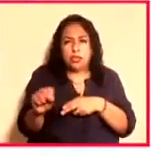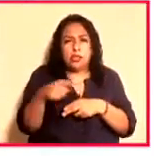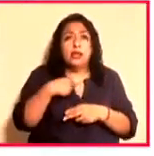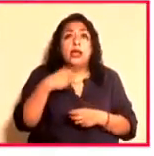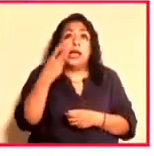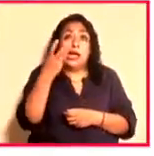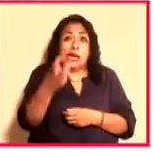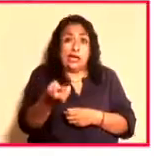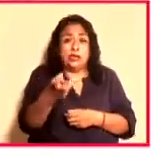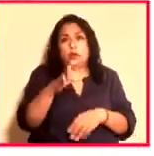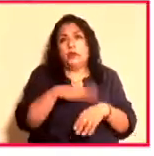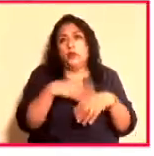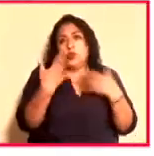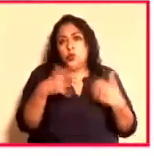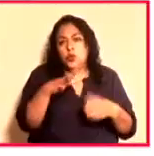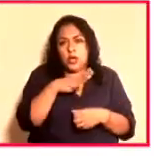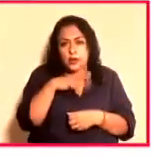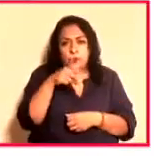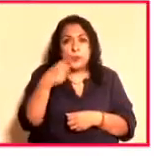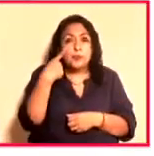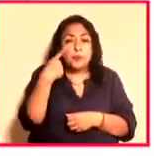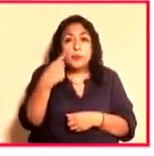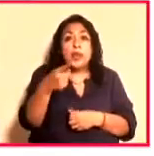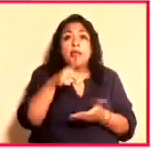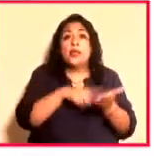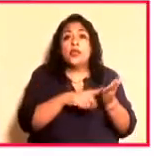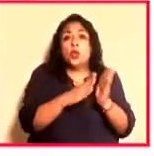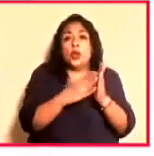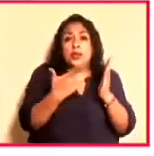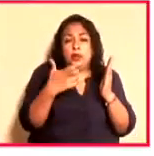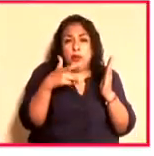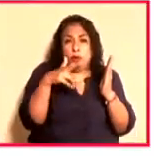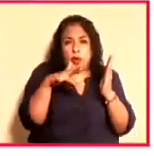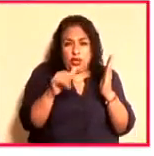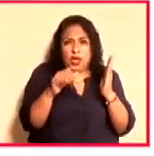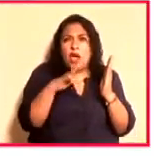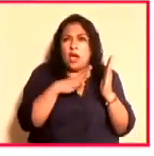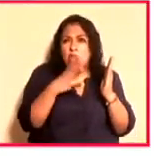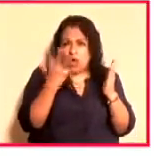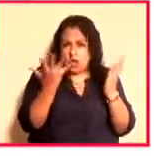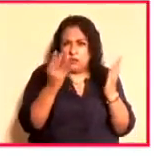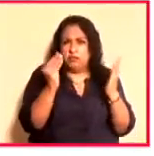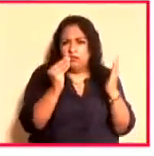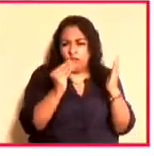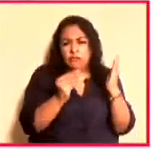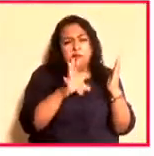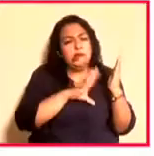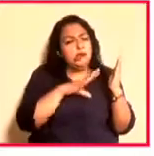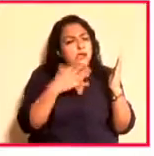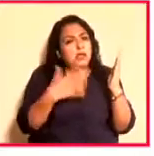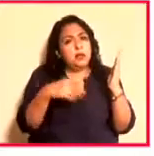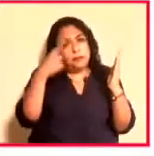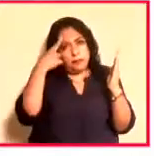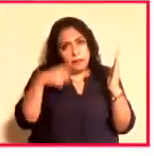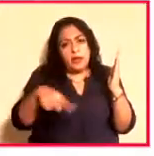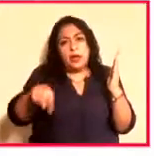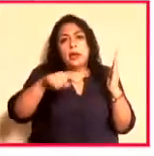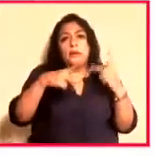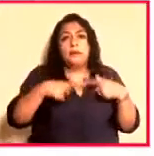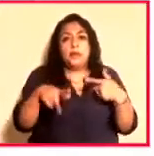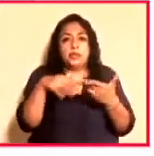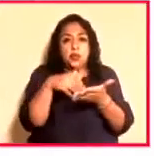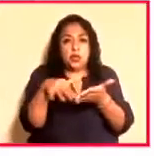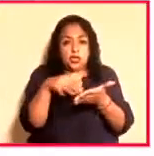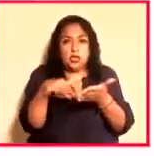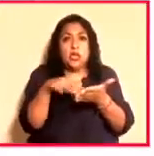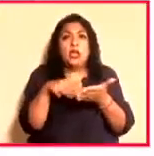más, usted va a poder apreciar en el libro guía que se ha hecho con todo cariño para que los lectores